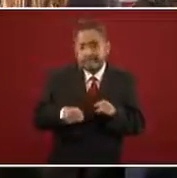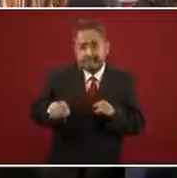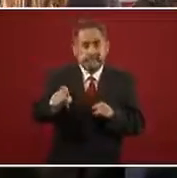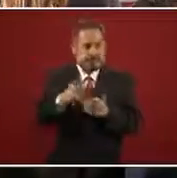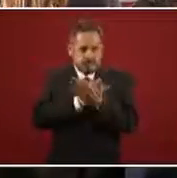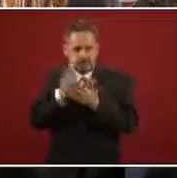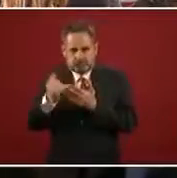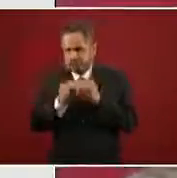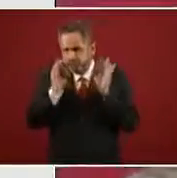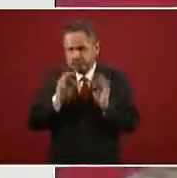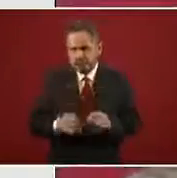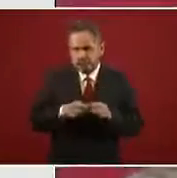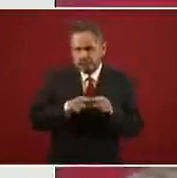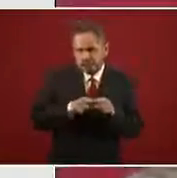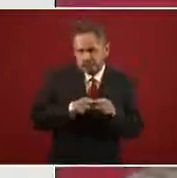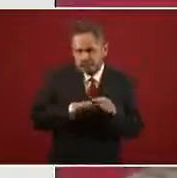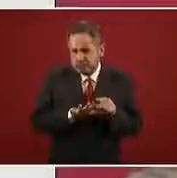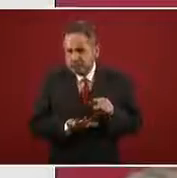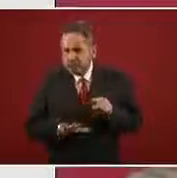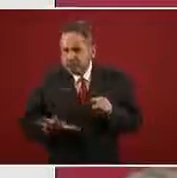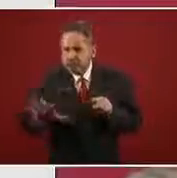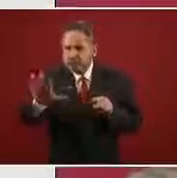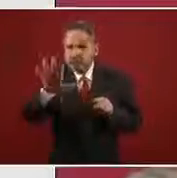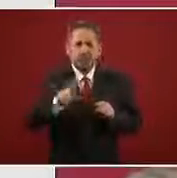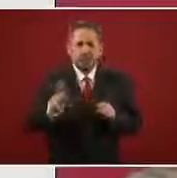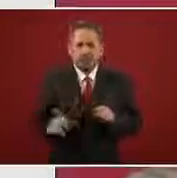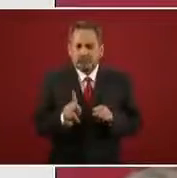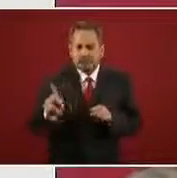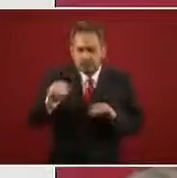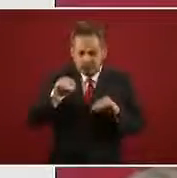proyectos antes, el desarrollo de los pueblos.